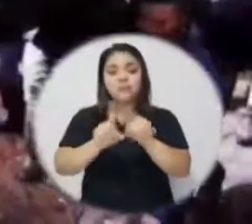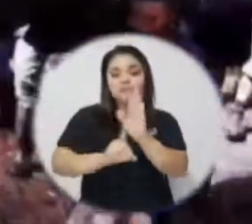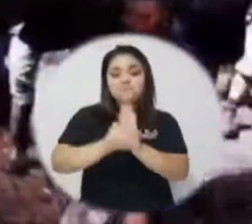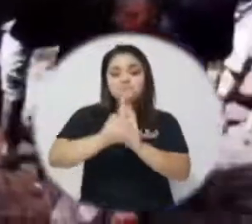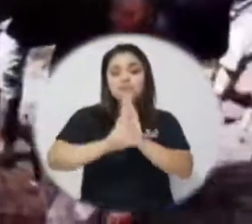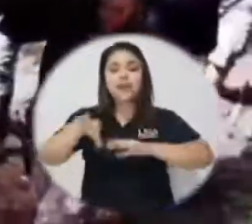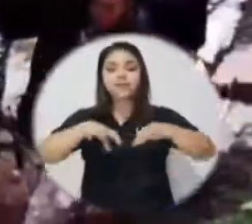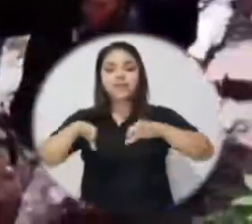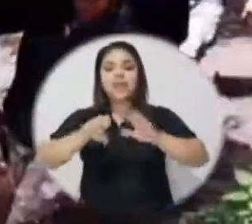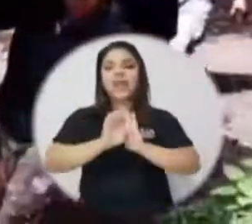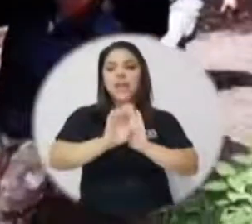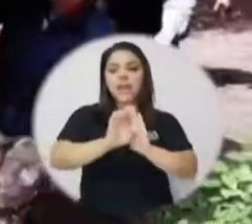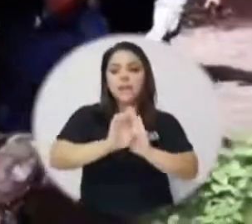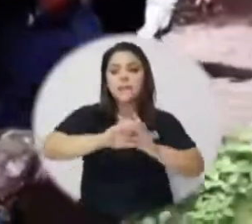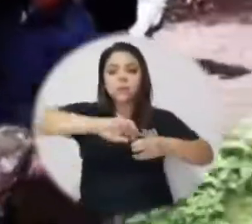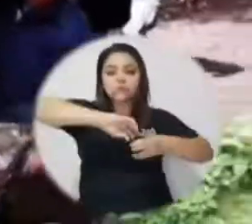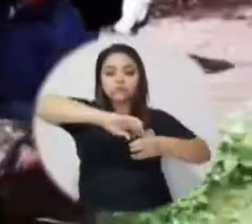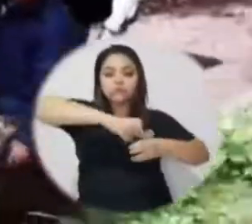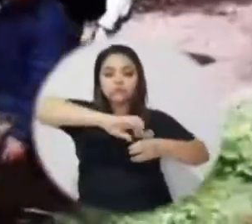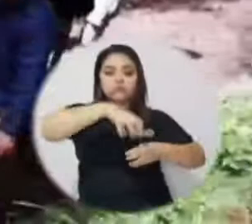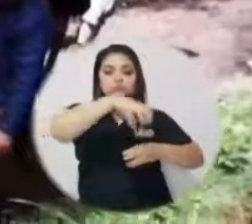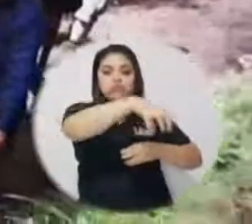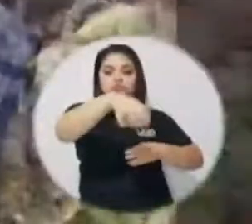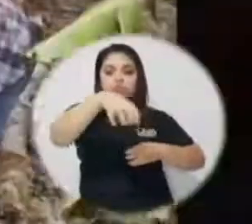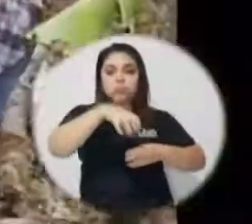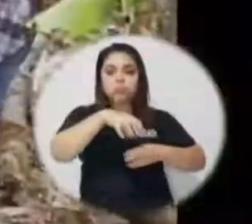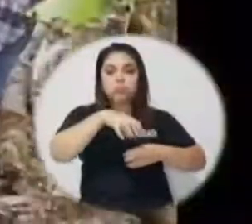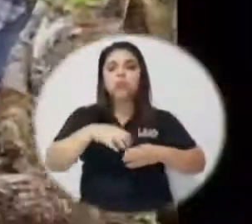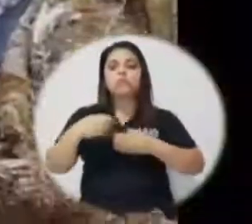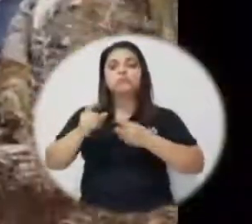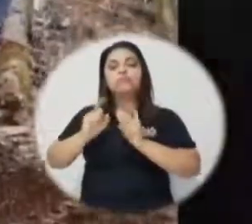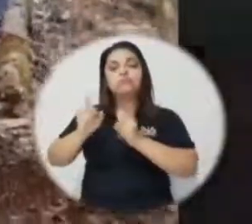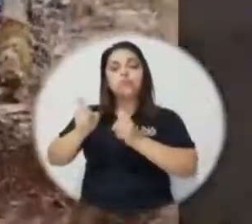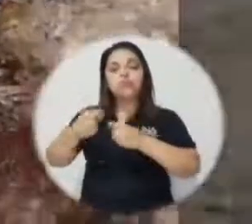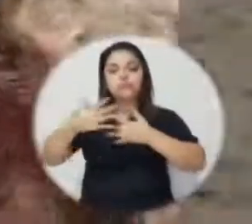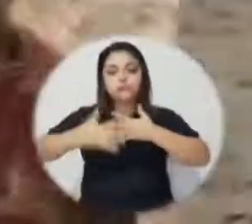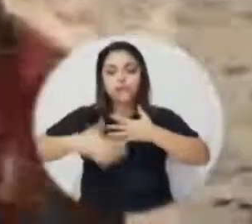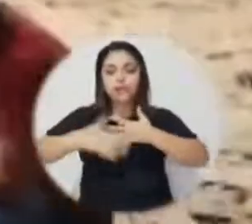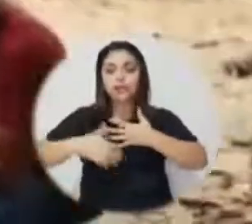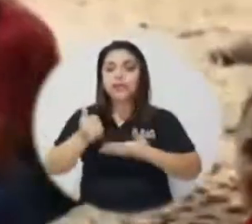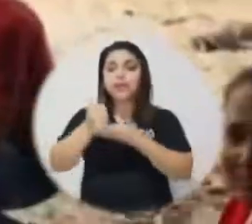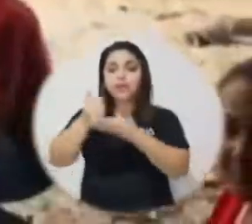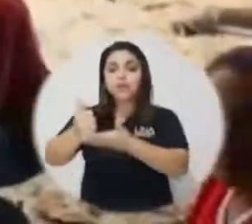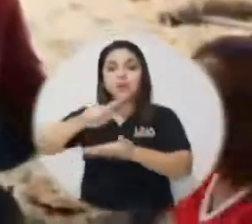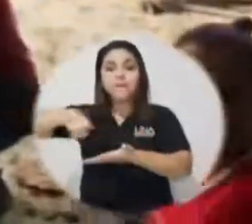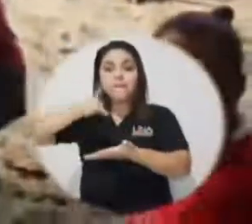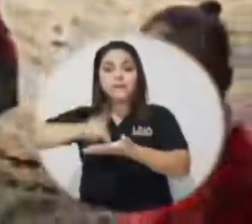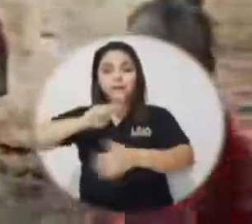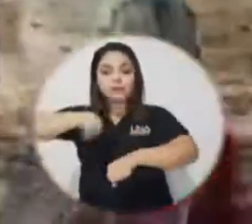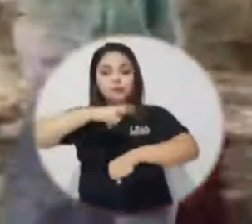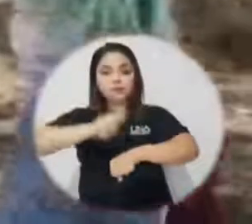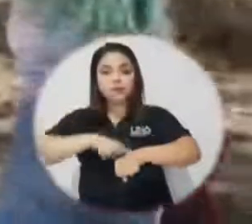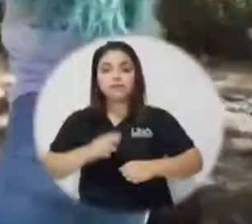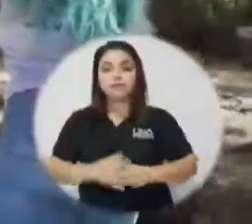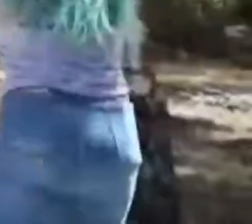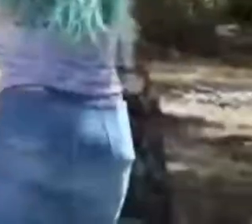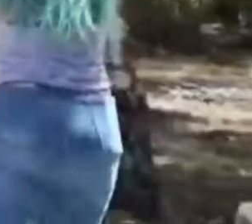desarrollando acciones como la clasificación de tapas plásticas, donación de sangre y colaboración en parques nacionales.